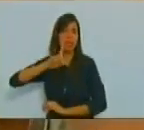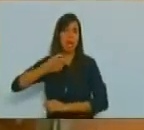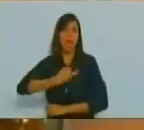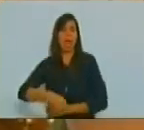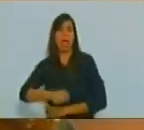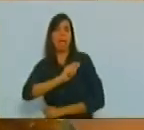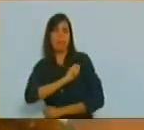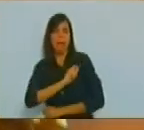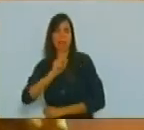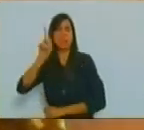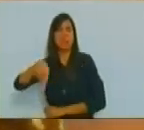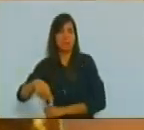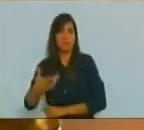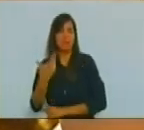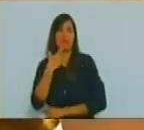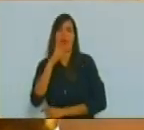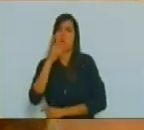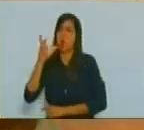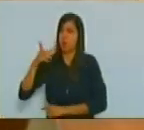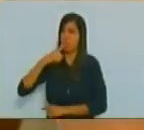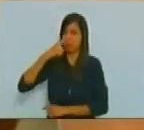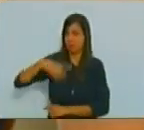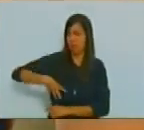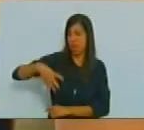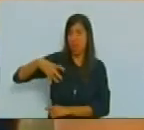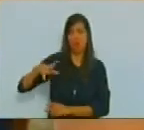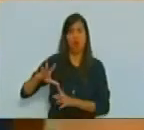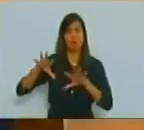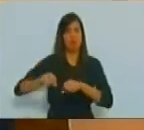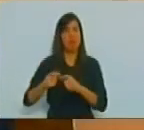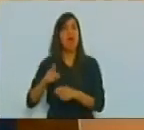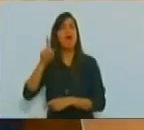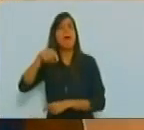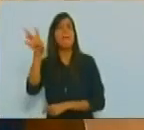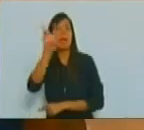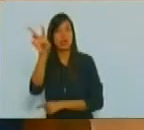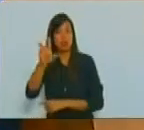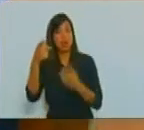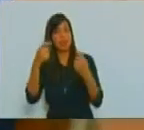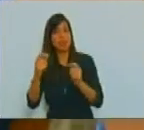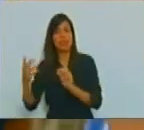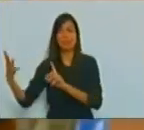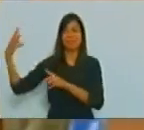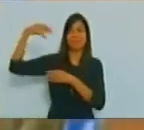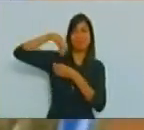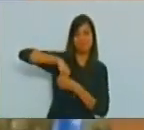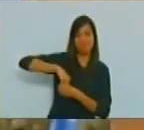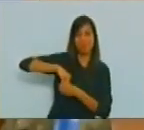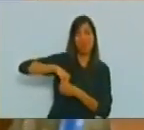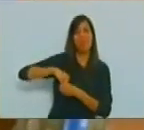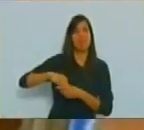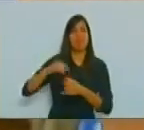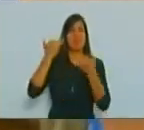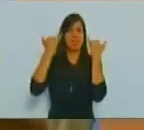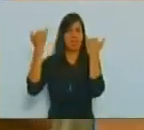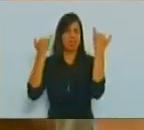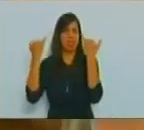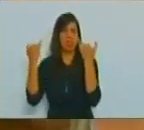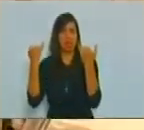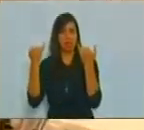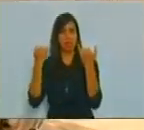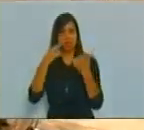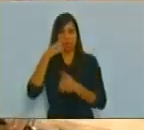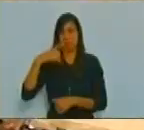cataluña un fascismo de estado en venezuela han tratado de imponer estas ideas y